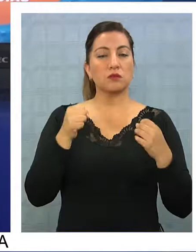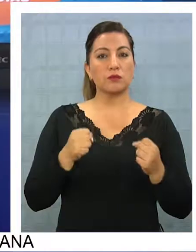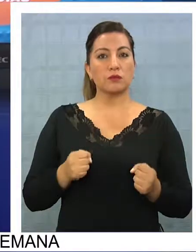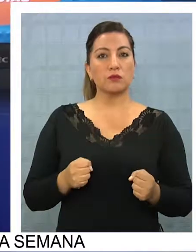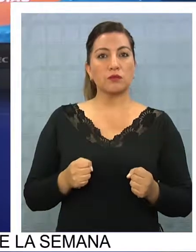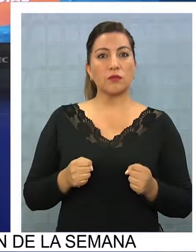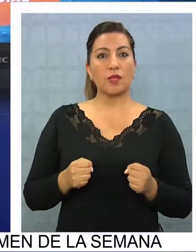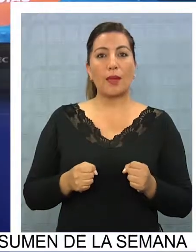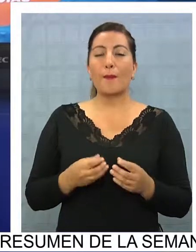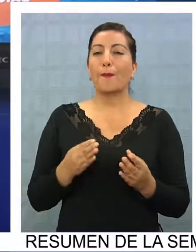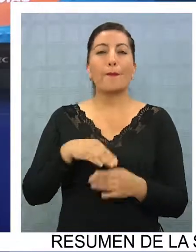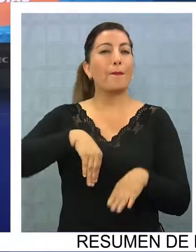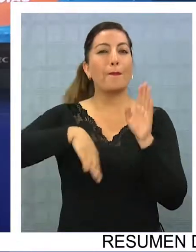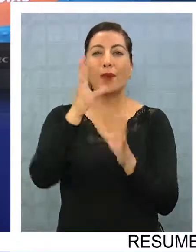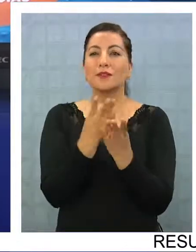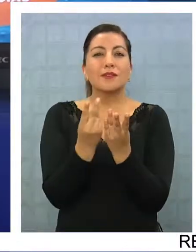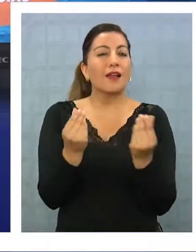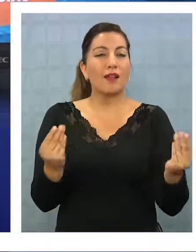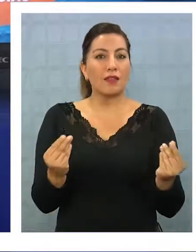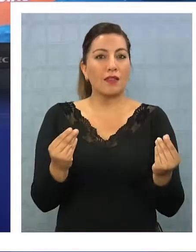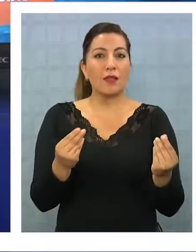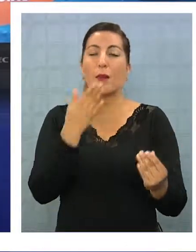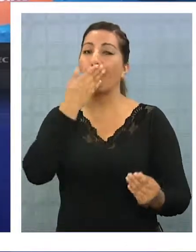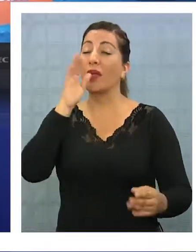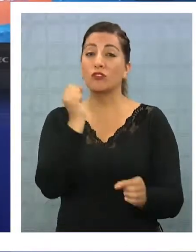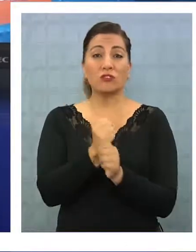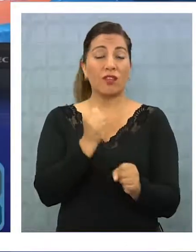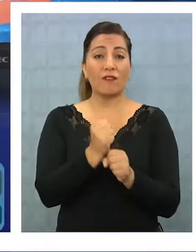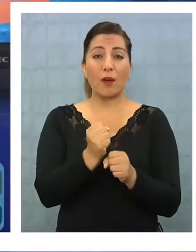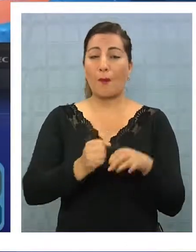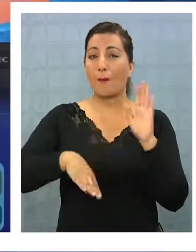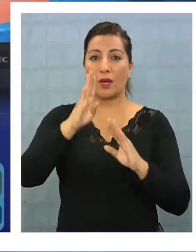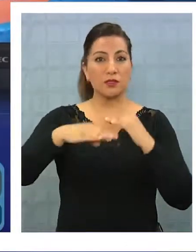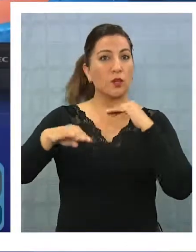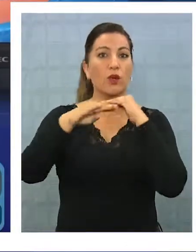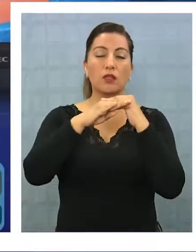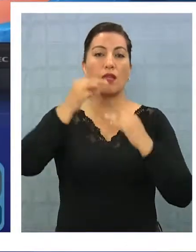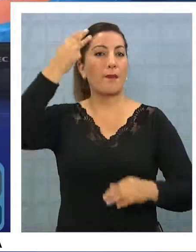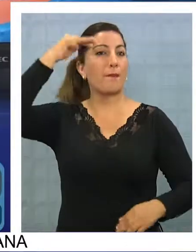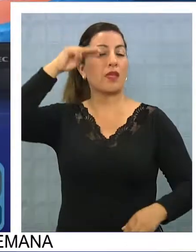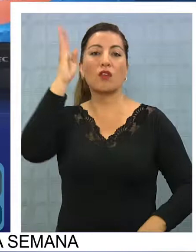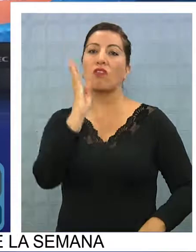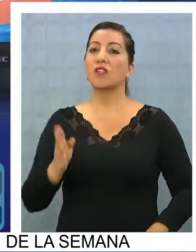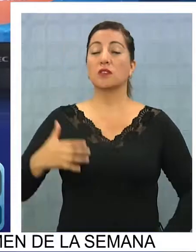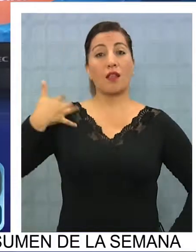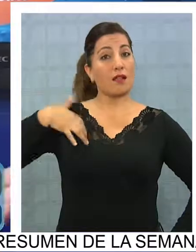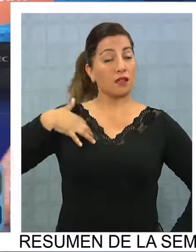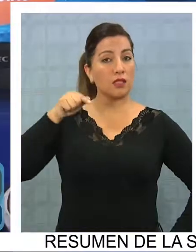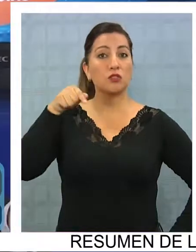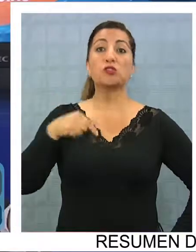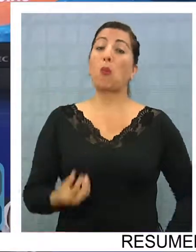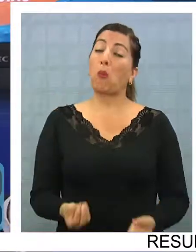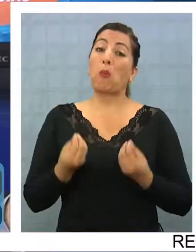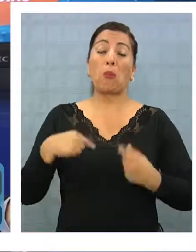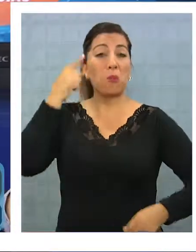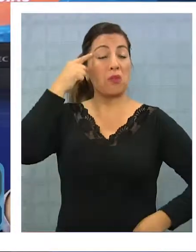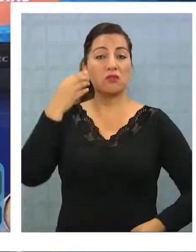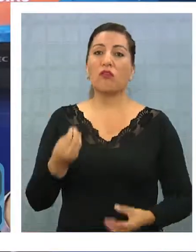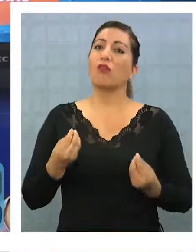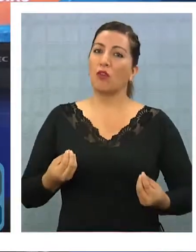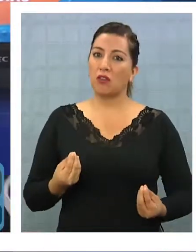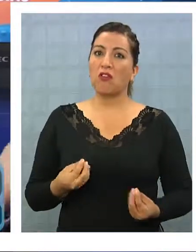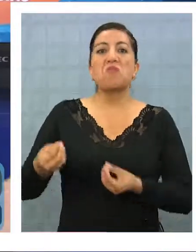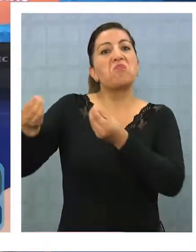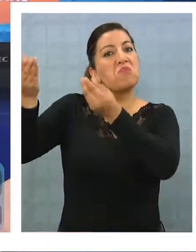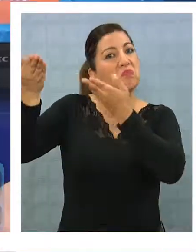llevado a más calidad, a más eficiencia y a más equidad en México, en Brasil o en Argentina, bueno, yo diría en